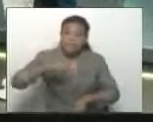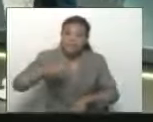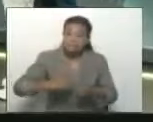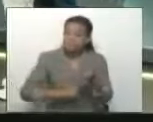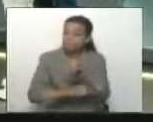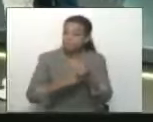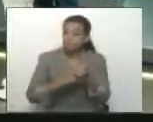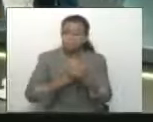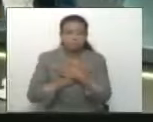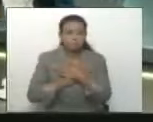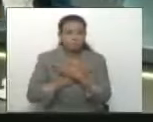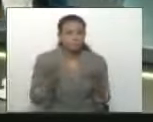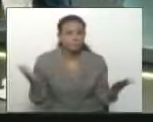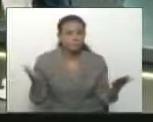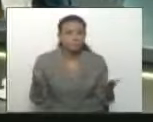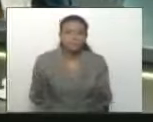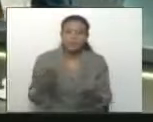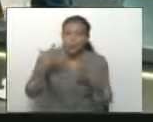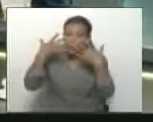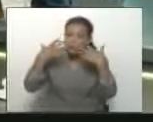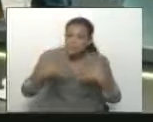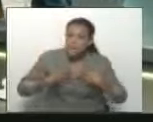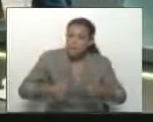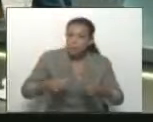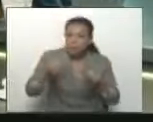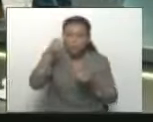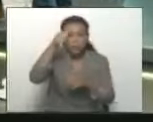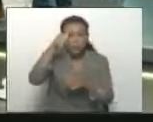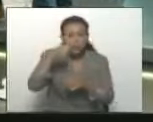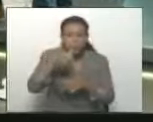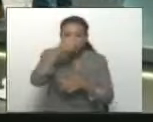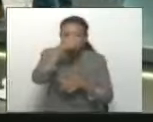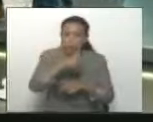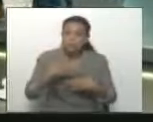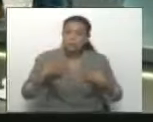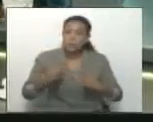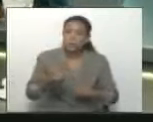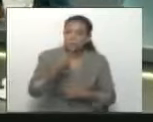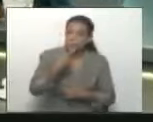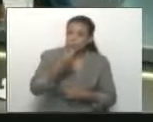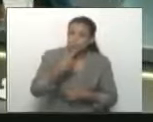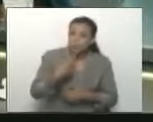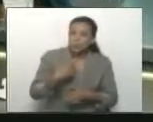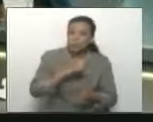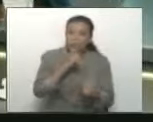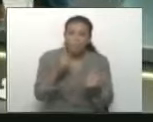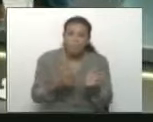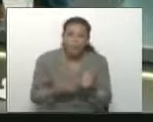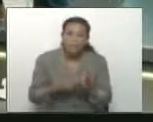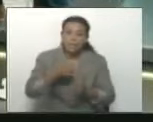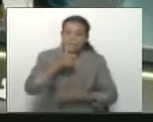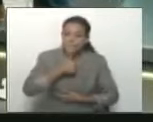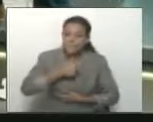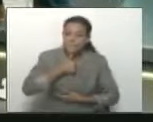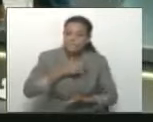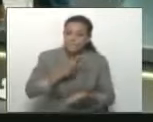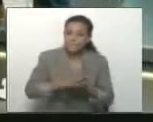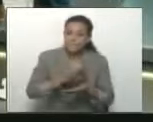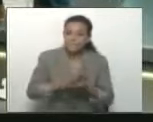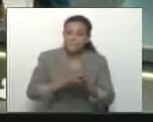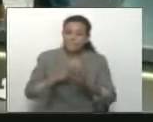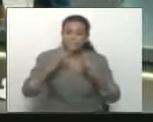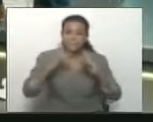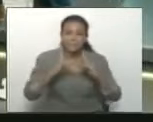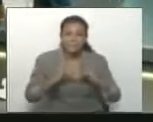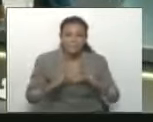Sofía que te cure Ah haz tu tratamiento completo con paciencia oíste